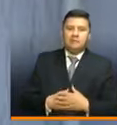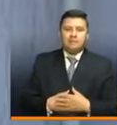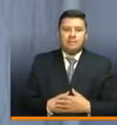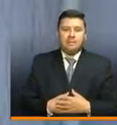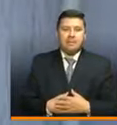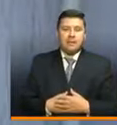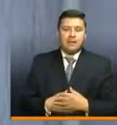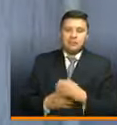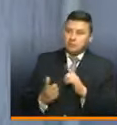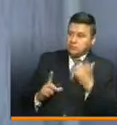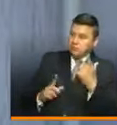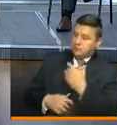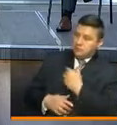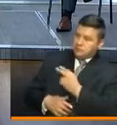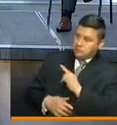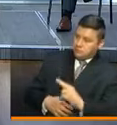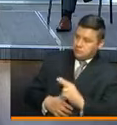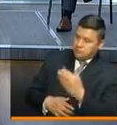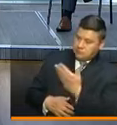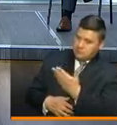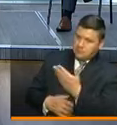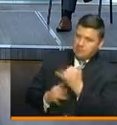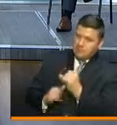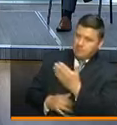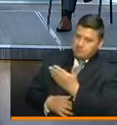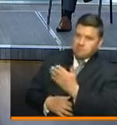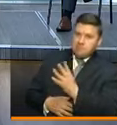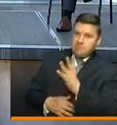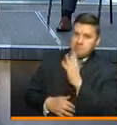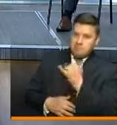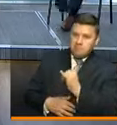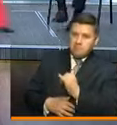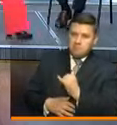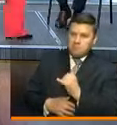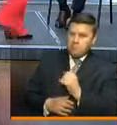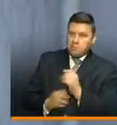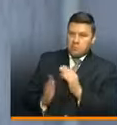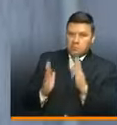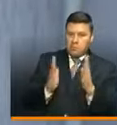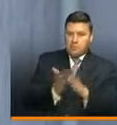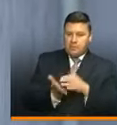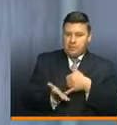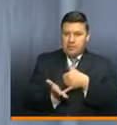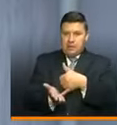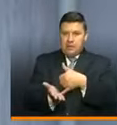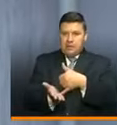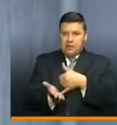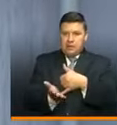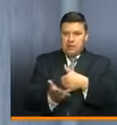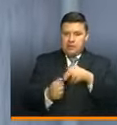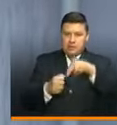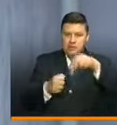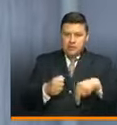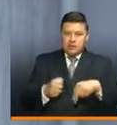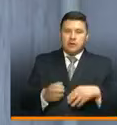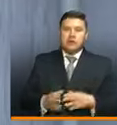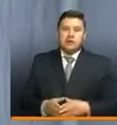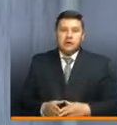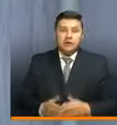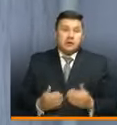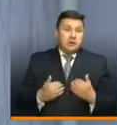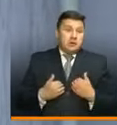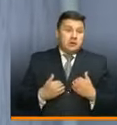Y con esto, señora vicepresidenta, le pasaría la palabra para entregar la primera premiación de la categoría Ciudadanía. Bueno, pues